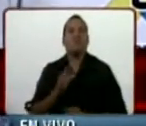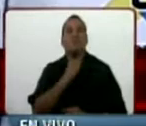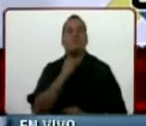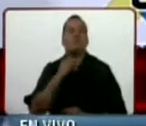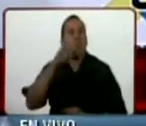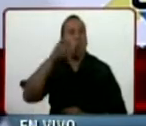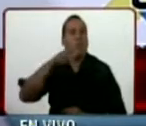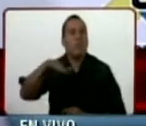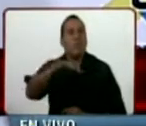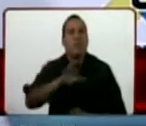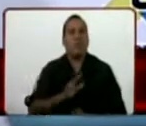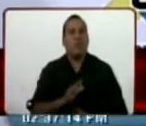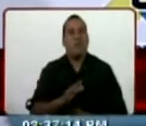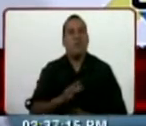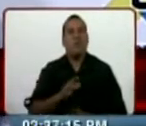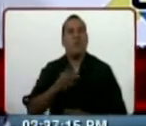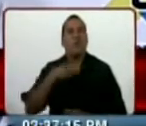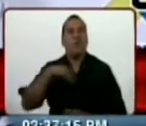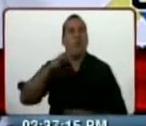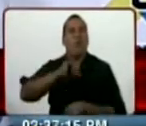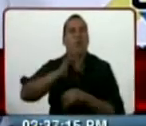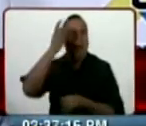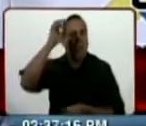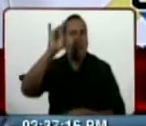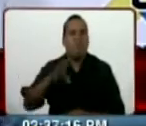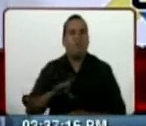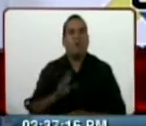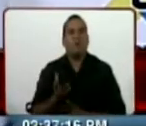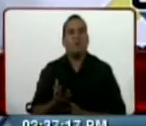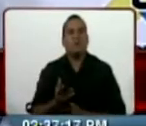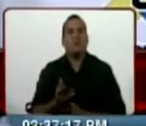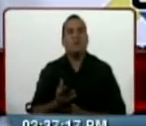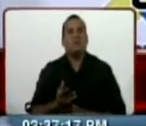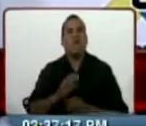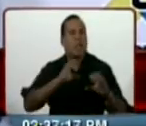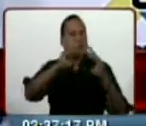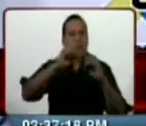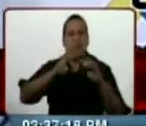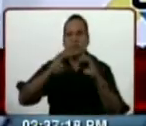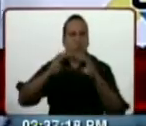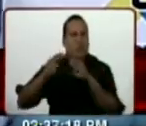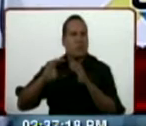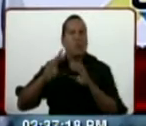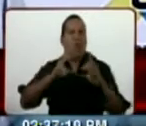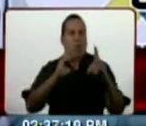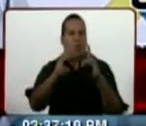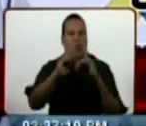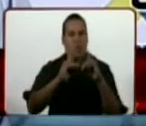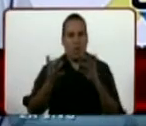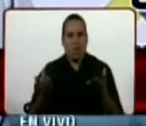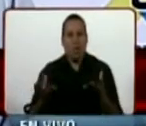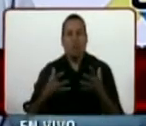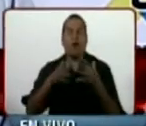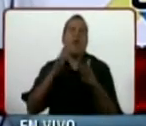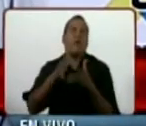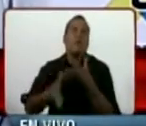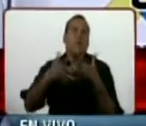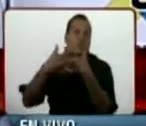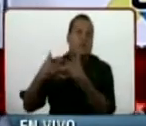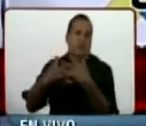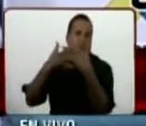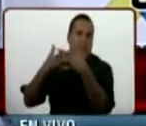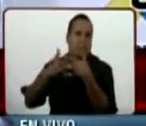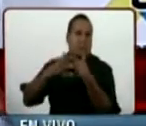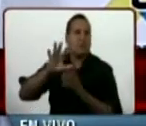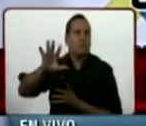pueblo, con los pastores, diálogo bolivariano full, por todos lados. Sobre Estados Unidos, es